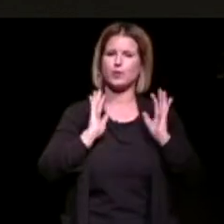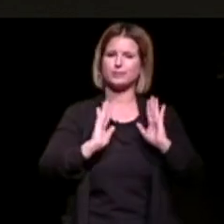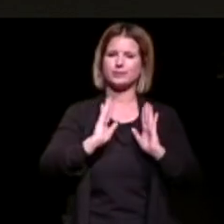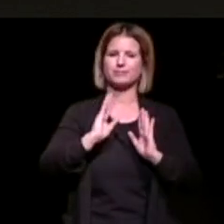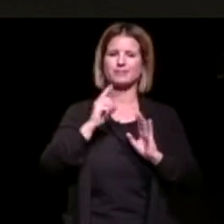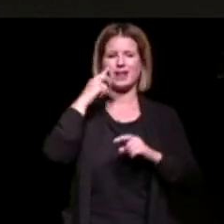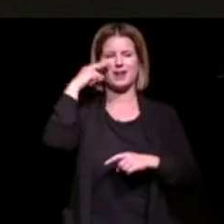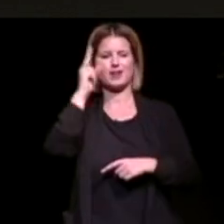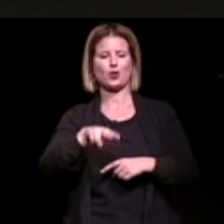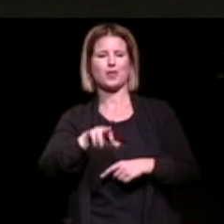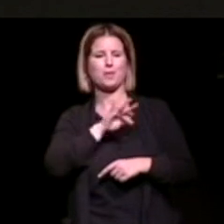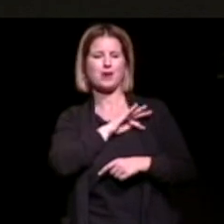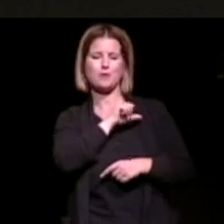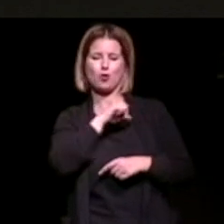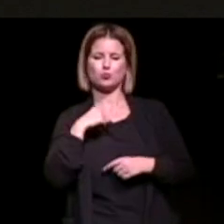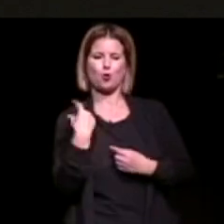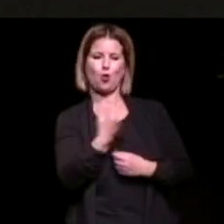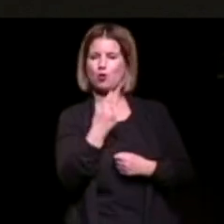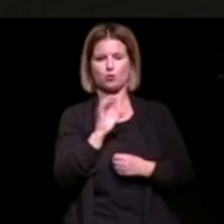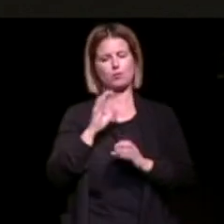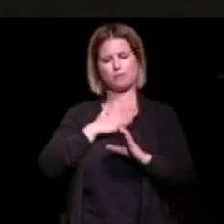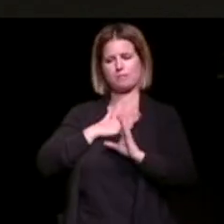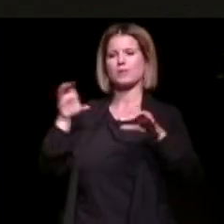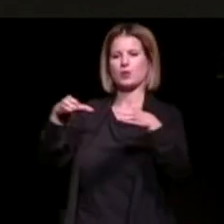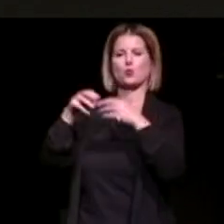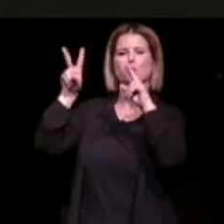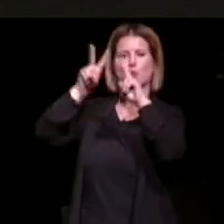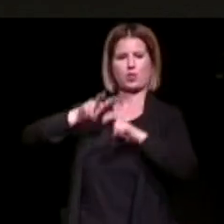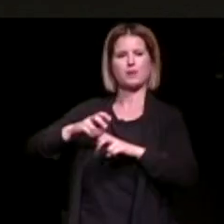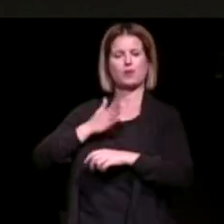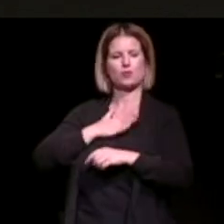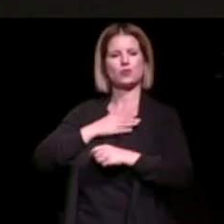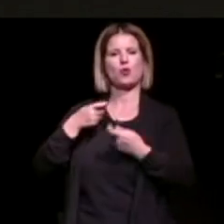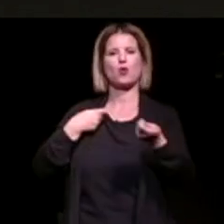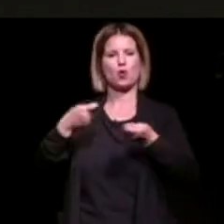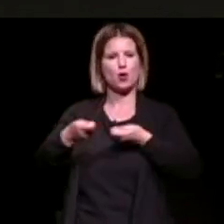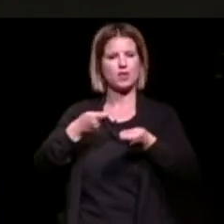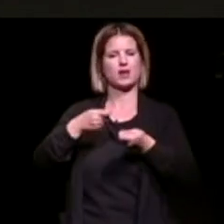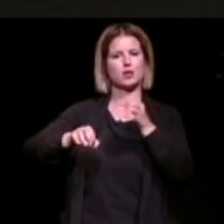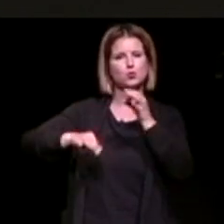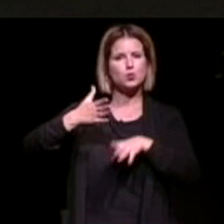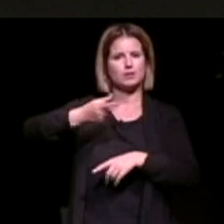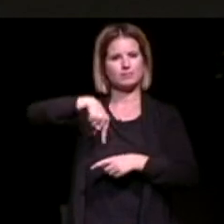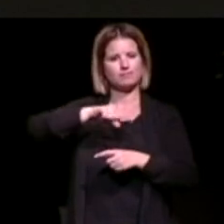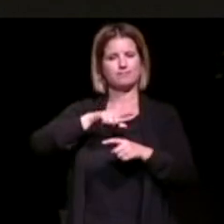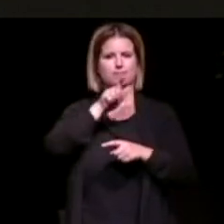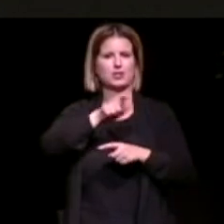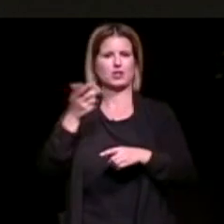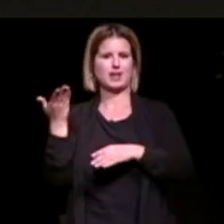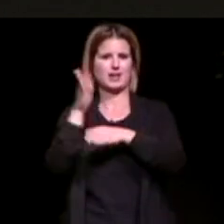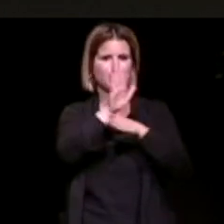no es solo mío sino del grupo de investigación que tengo la suerte de coordinar y de la instituciones que represento